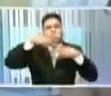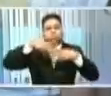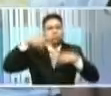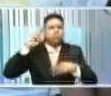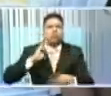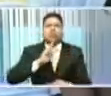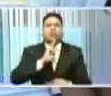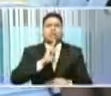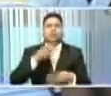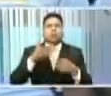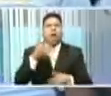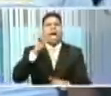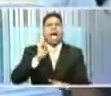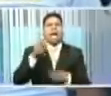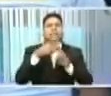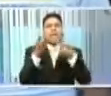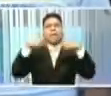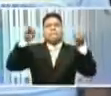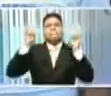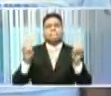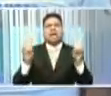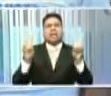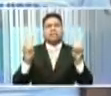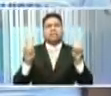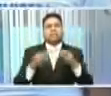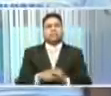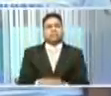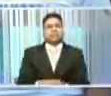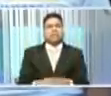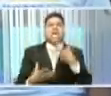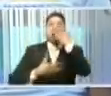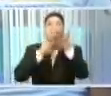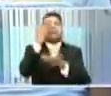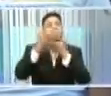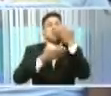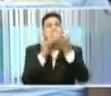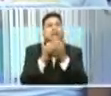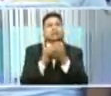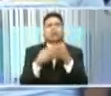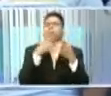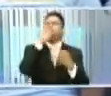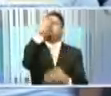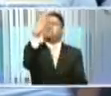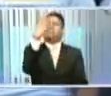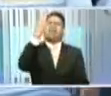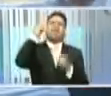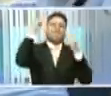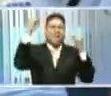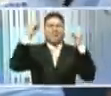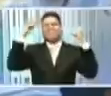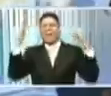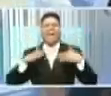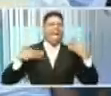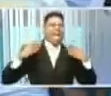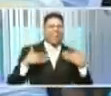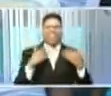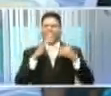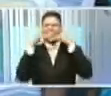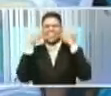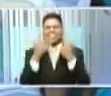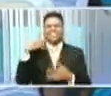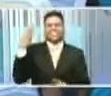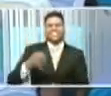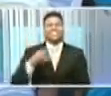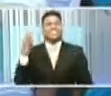paz. El pueblo pasa y canta sus consignas, grita sus consignas. Lleva